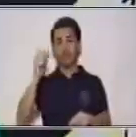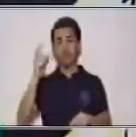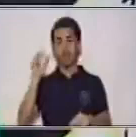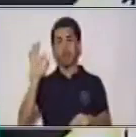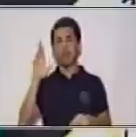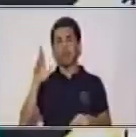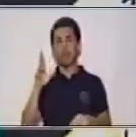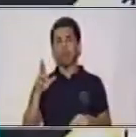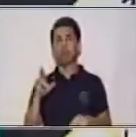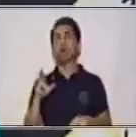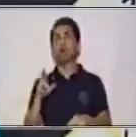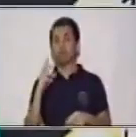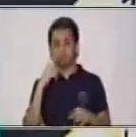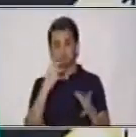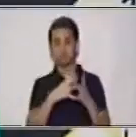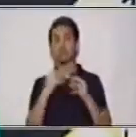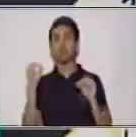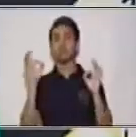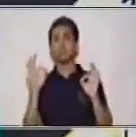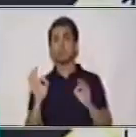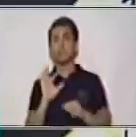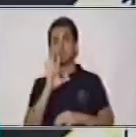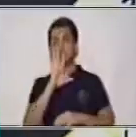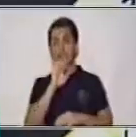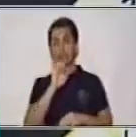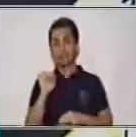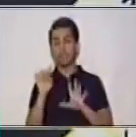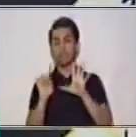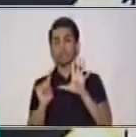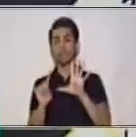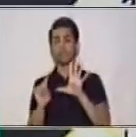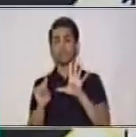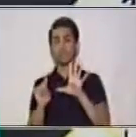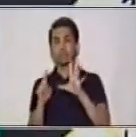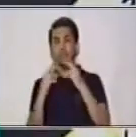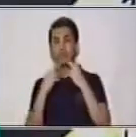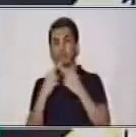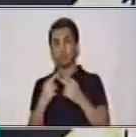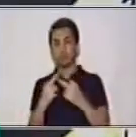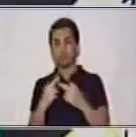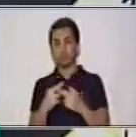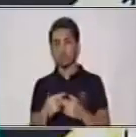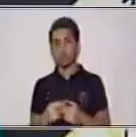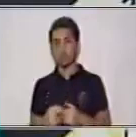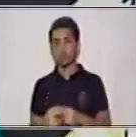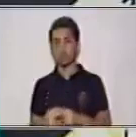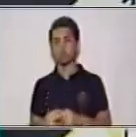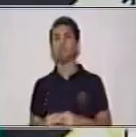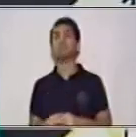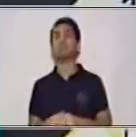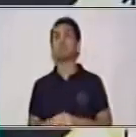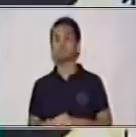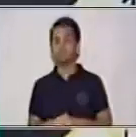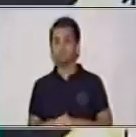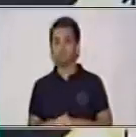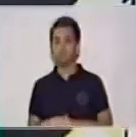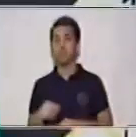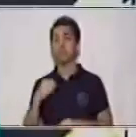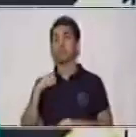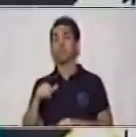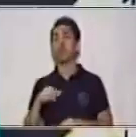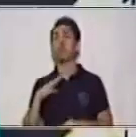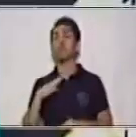y nos queda 5 sextos por respuesta. Luego, ¿cómo sumamos o